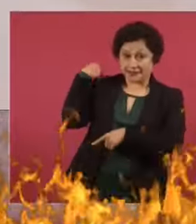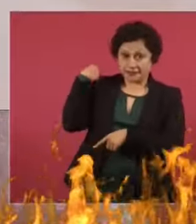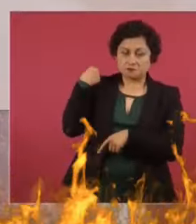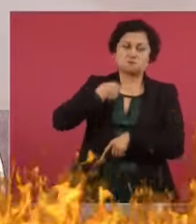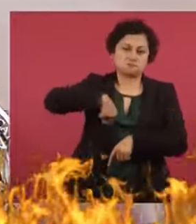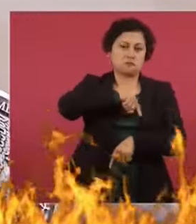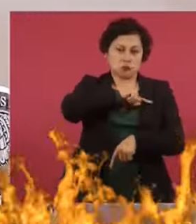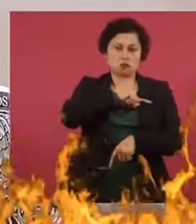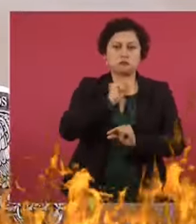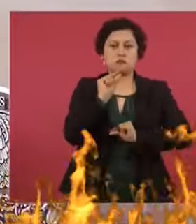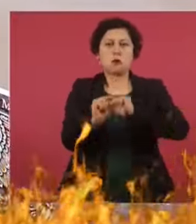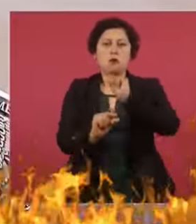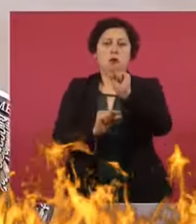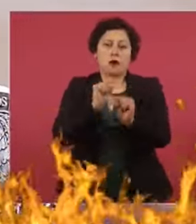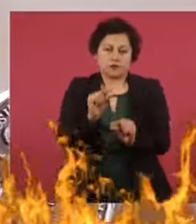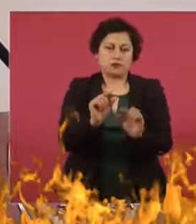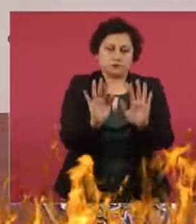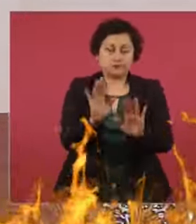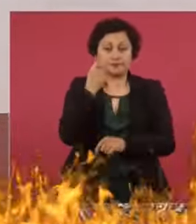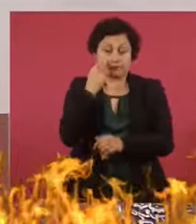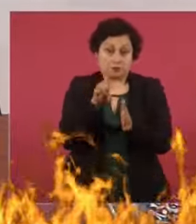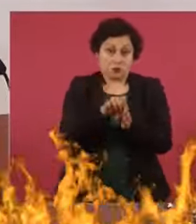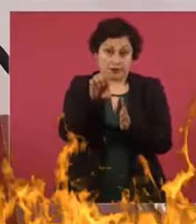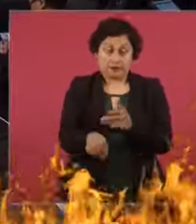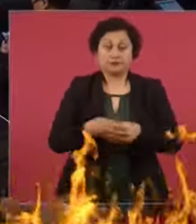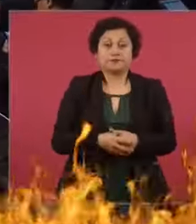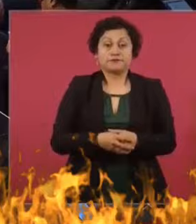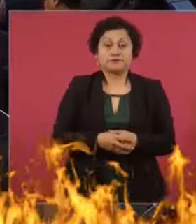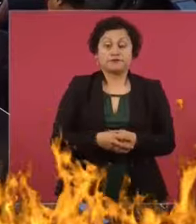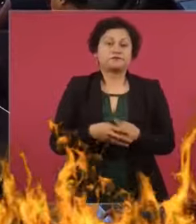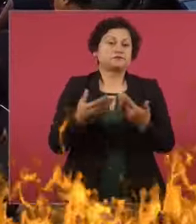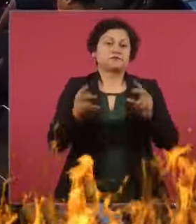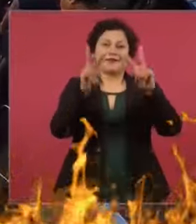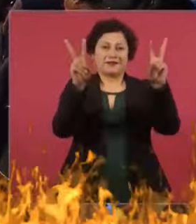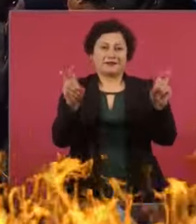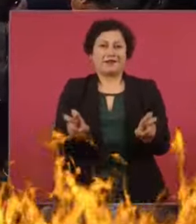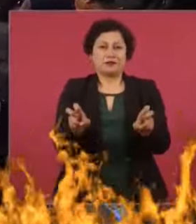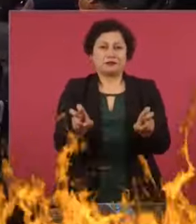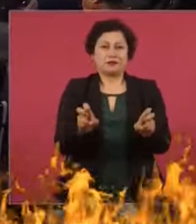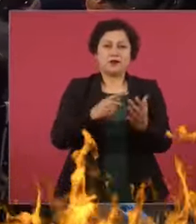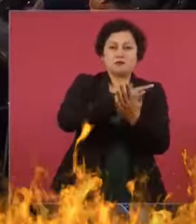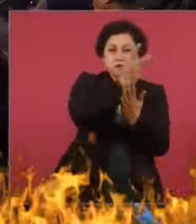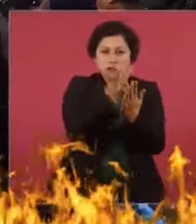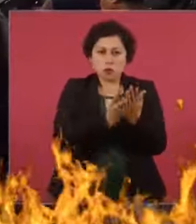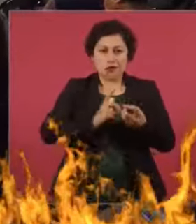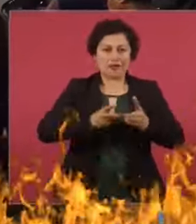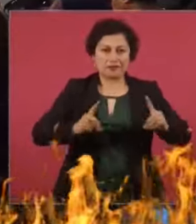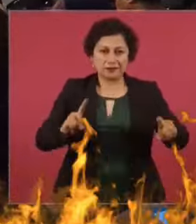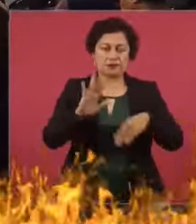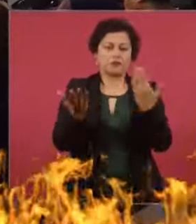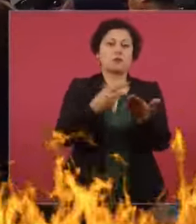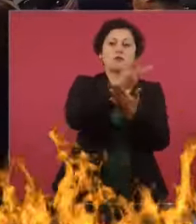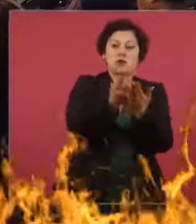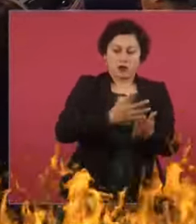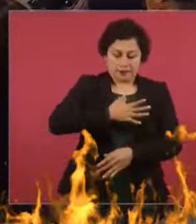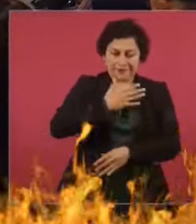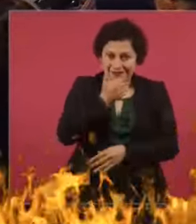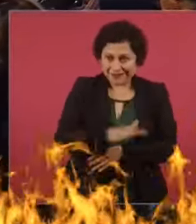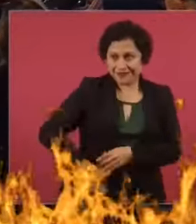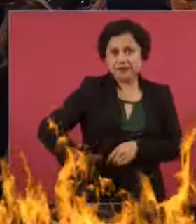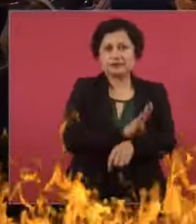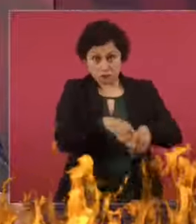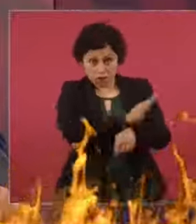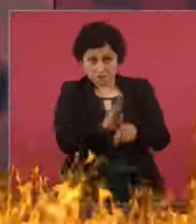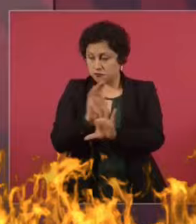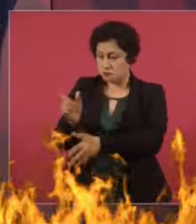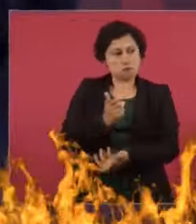decir que ya en todo lo que tiene que ver con los programas de desarrollo los programas de bienestar todo se entrega de